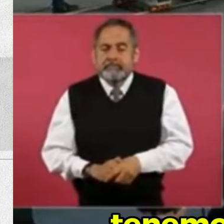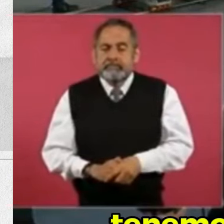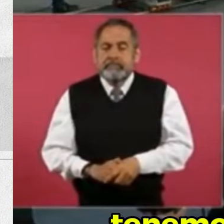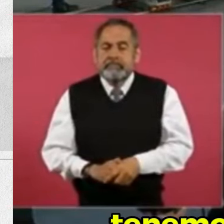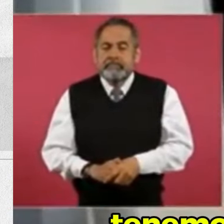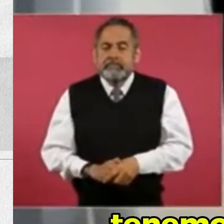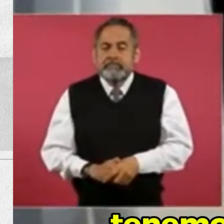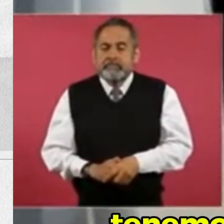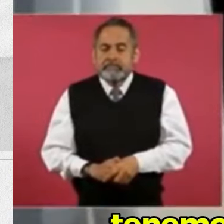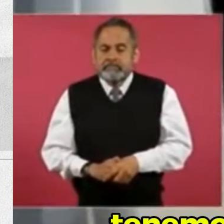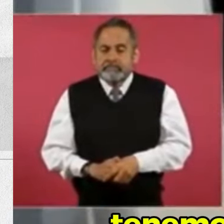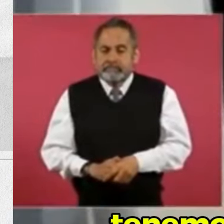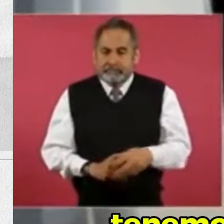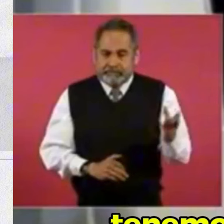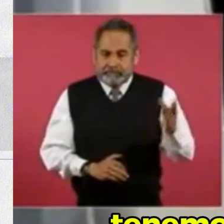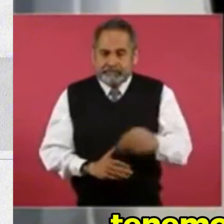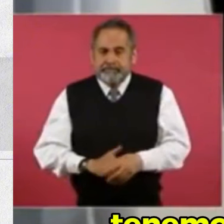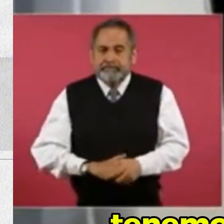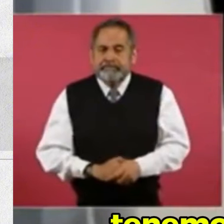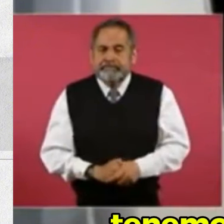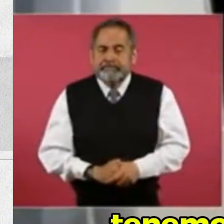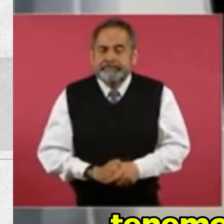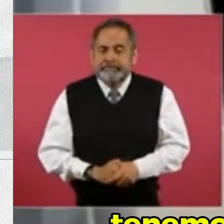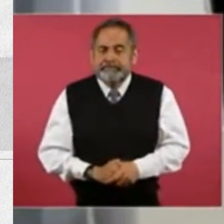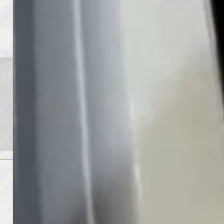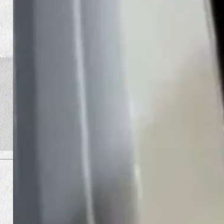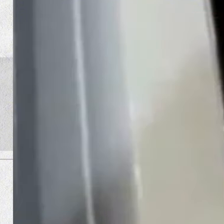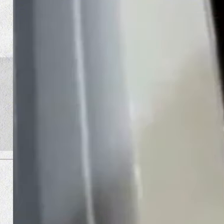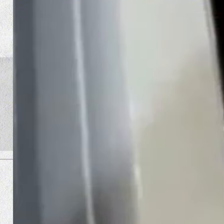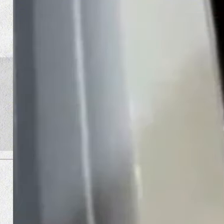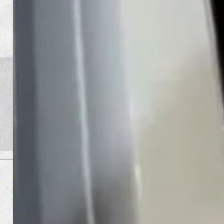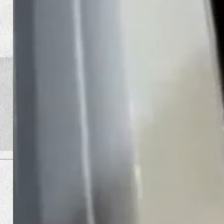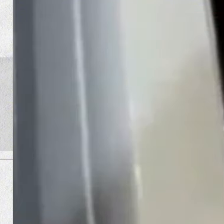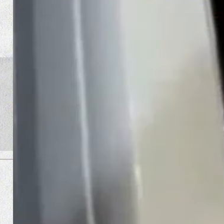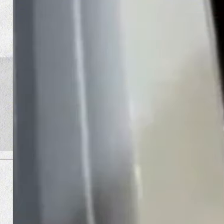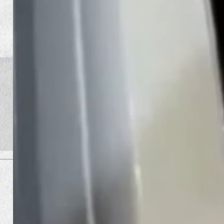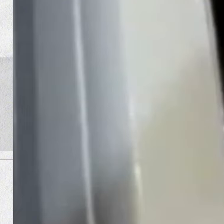tenemos, ni modo, si es la ley, hay que cumplirlo,